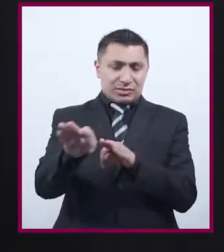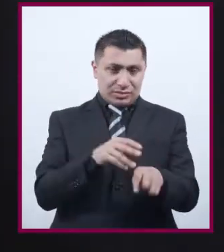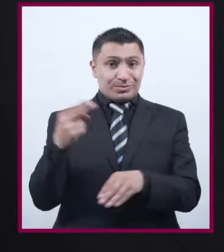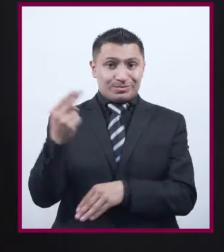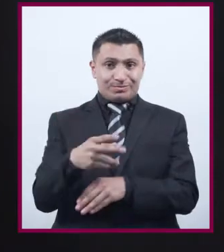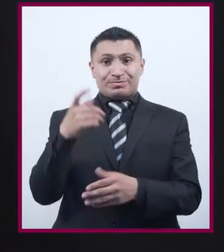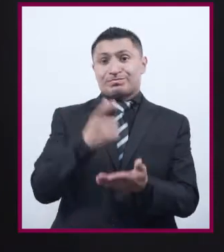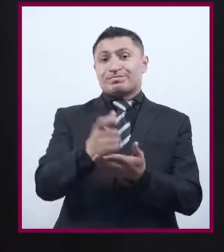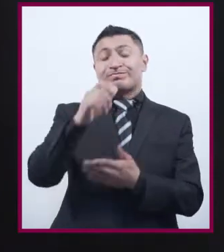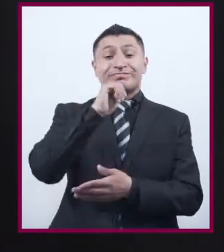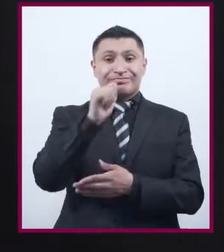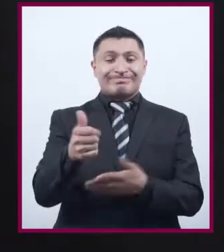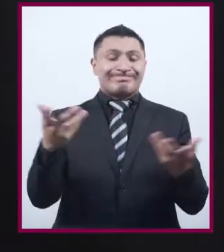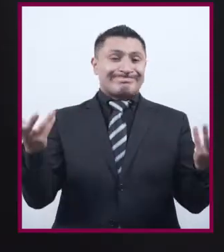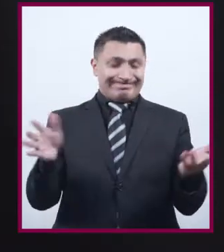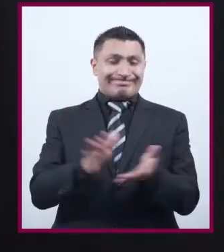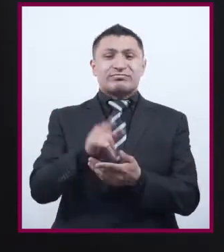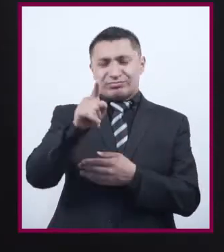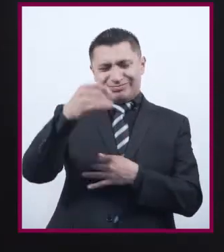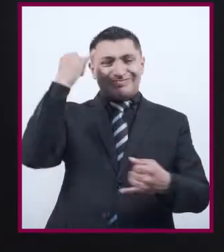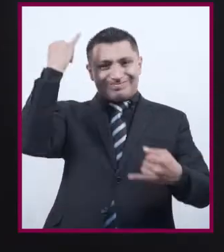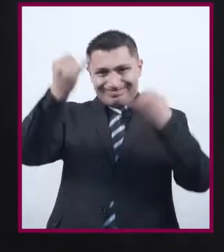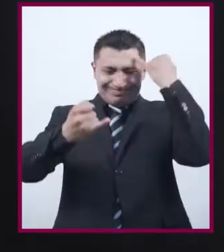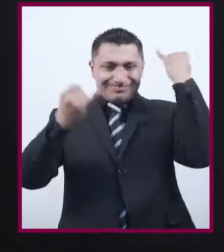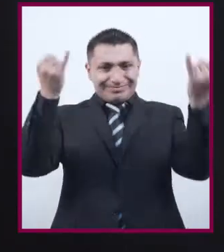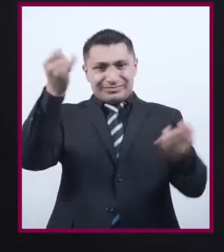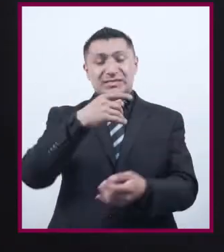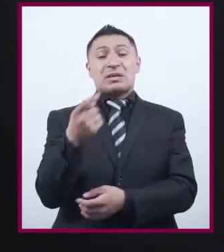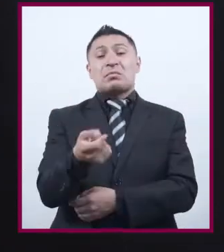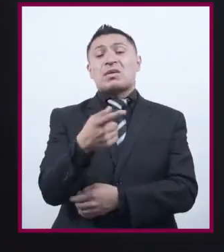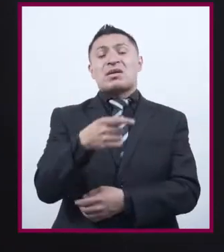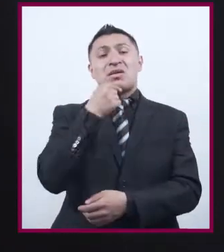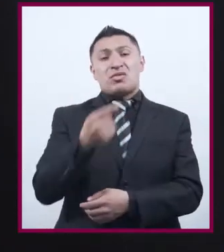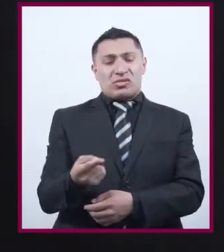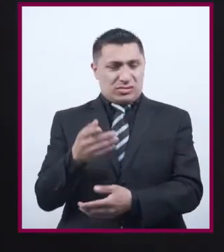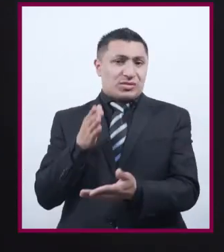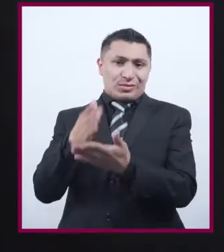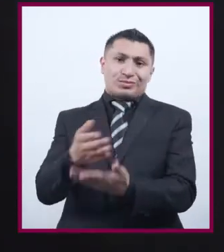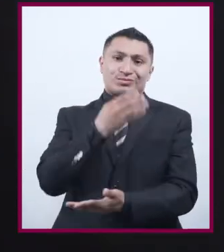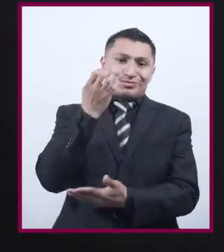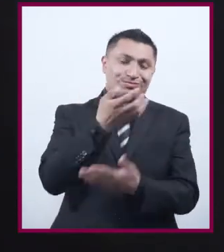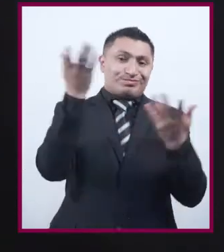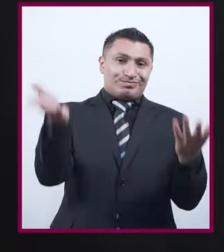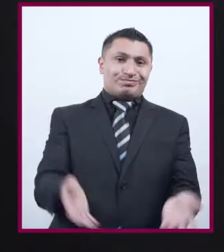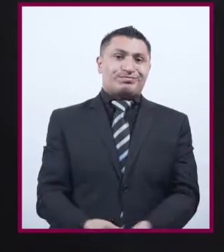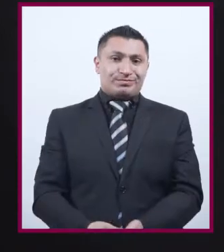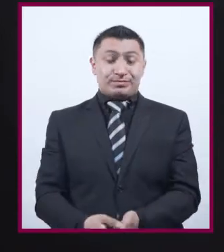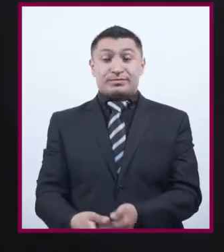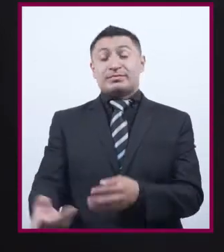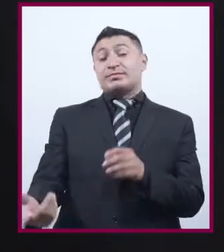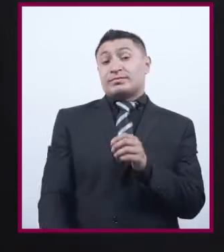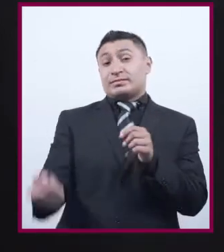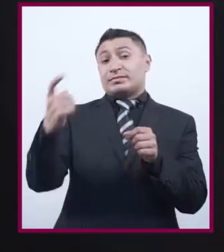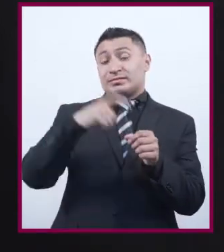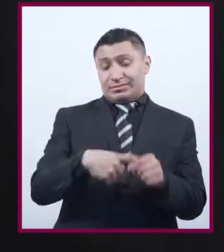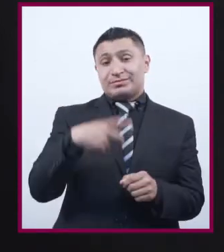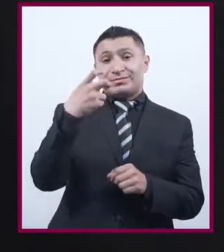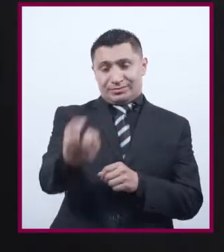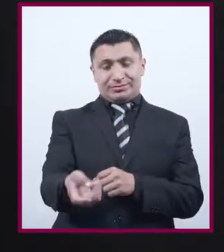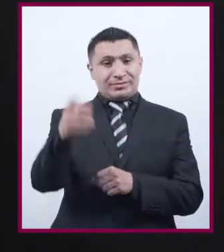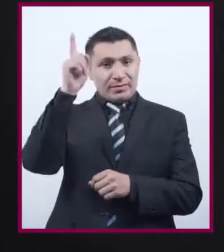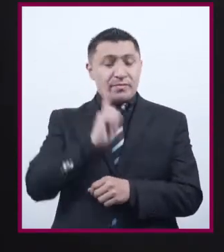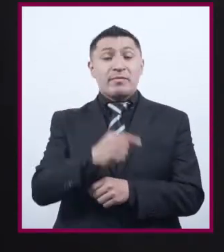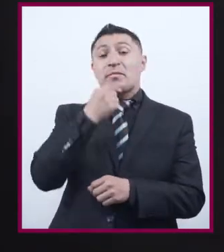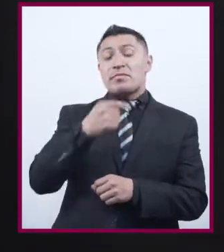de trabajar sin sueldo alguno. Como es de imaginar, pocos niños y niñas asistían a la escuela. Aunado a